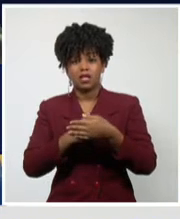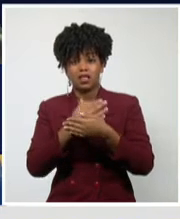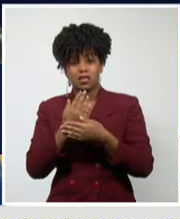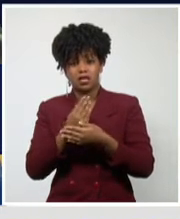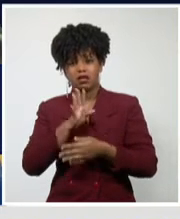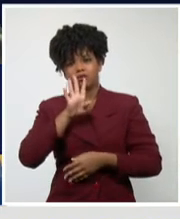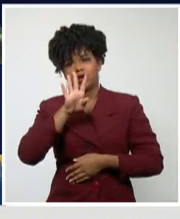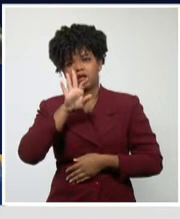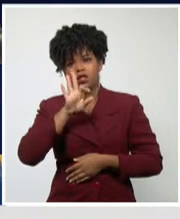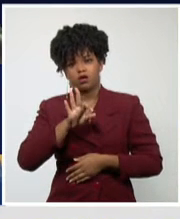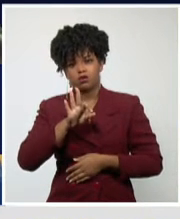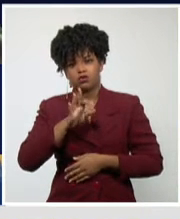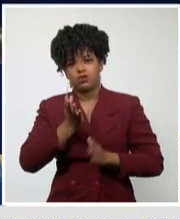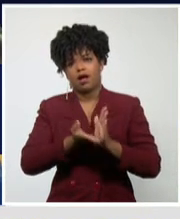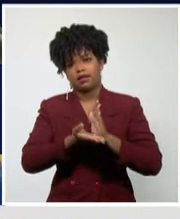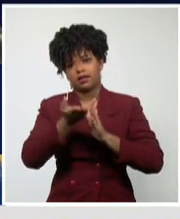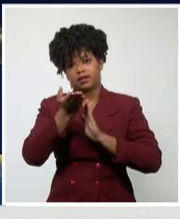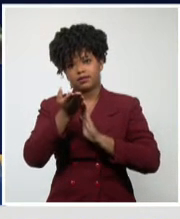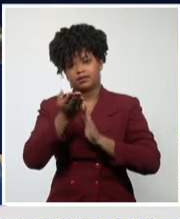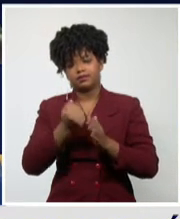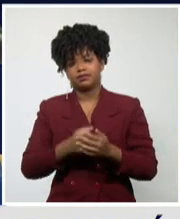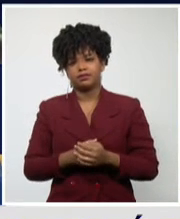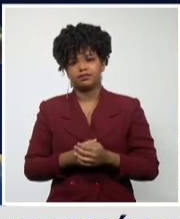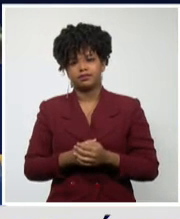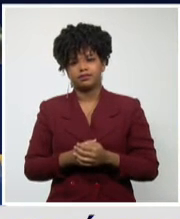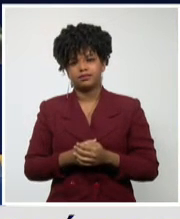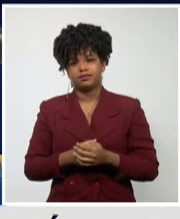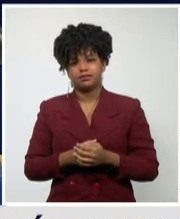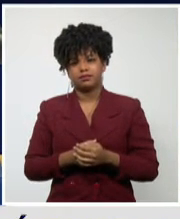altas. Esto ya se acumulan